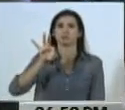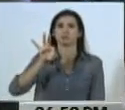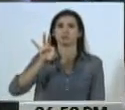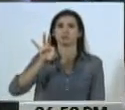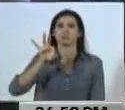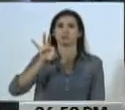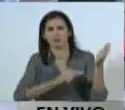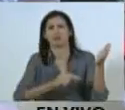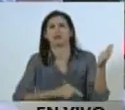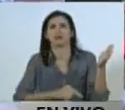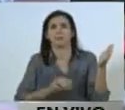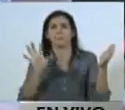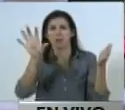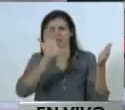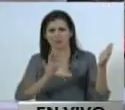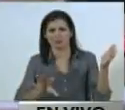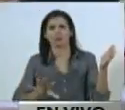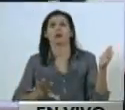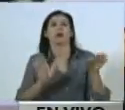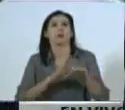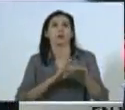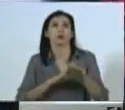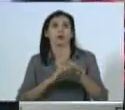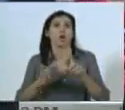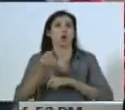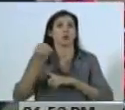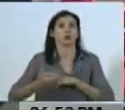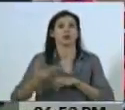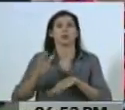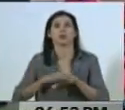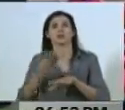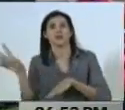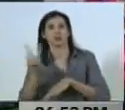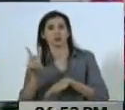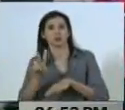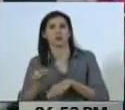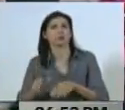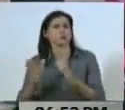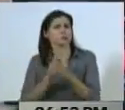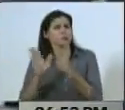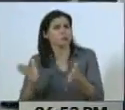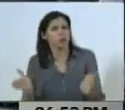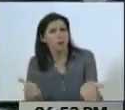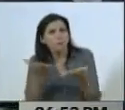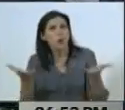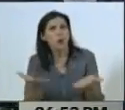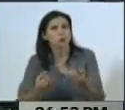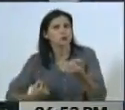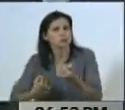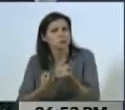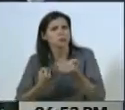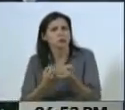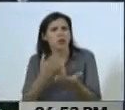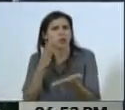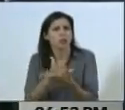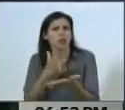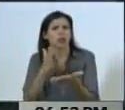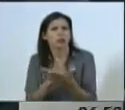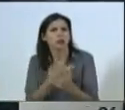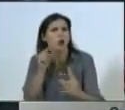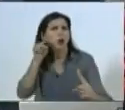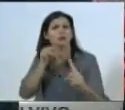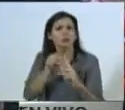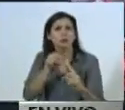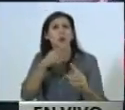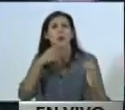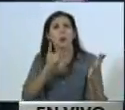y no OPEP, un logro importante ya que Venezuela ha sido precisamente uno de los países que más ha insistido precisamente en el cumplimiento